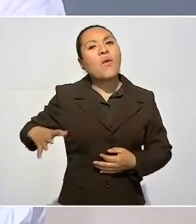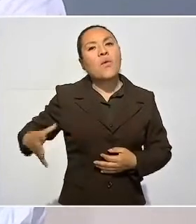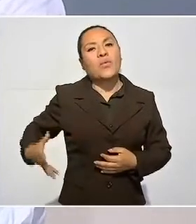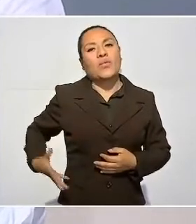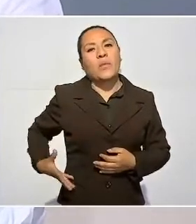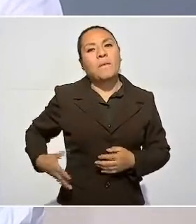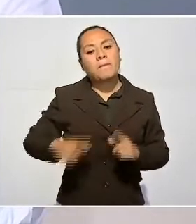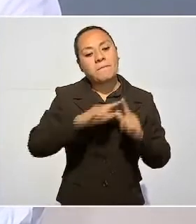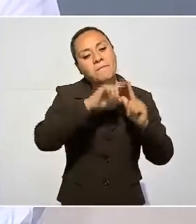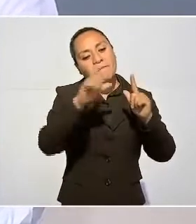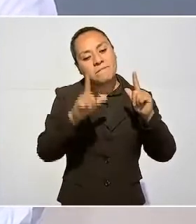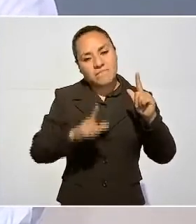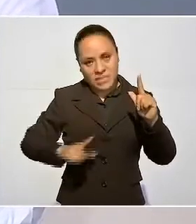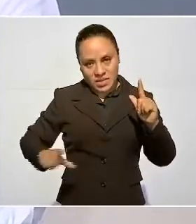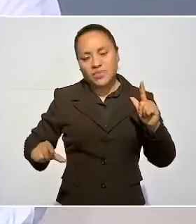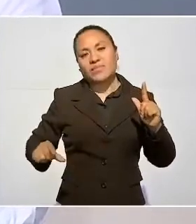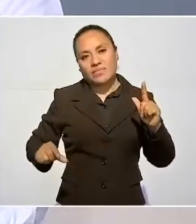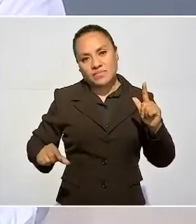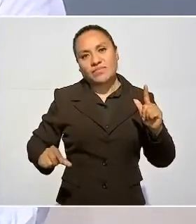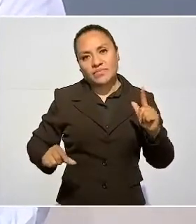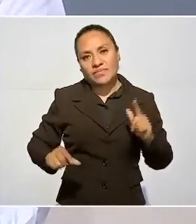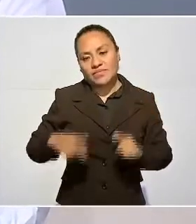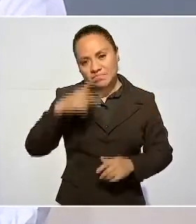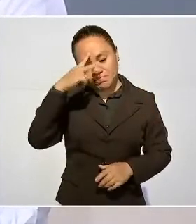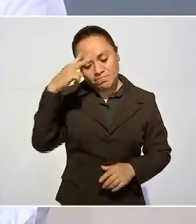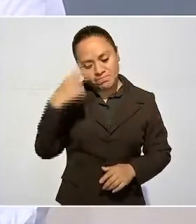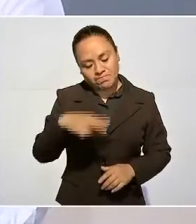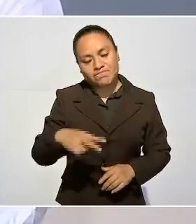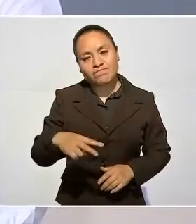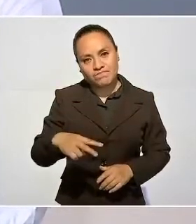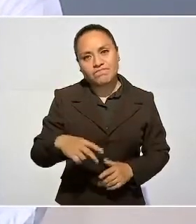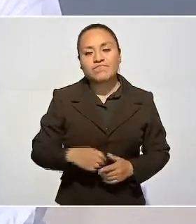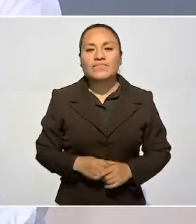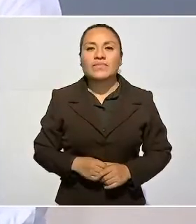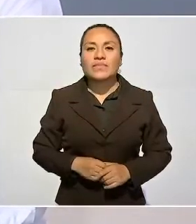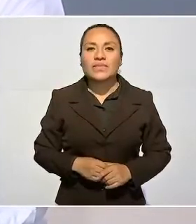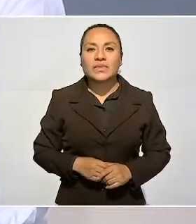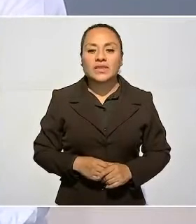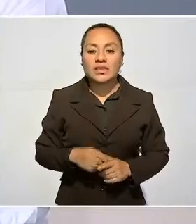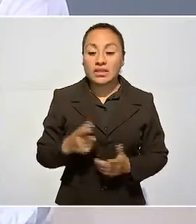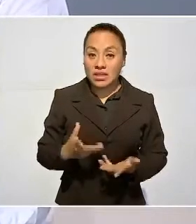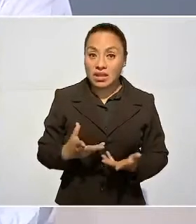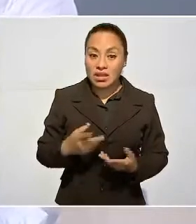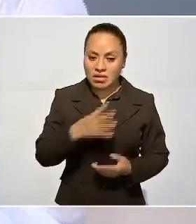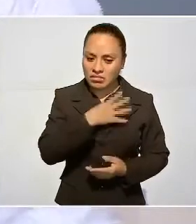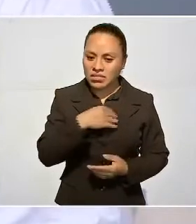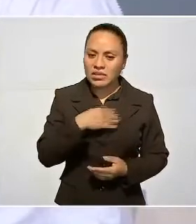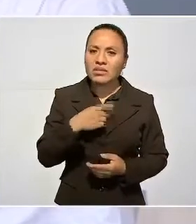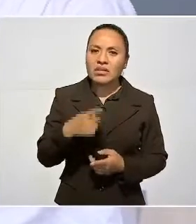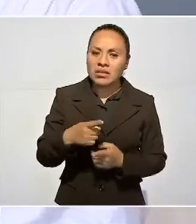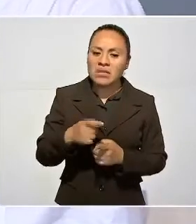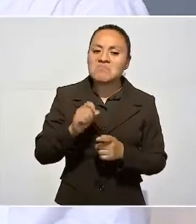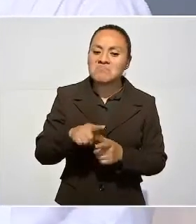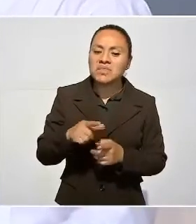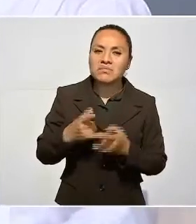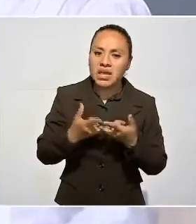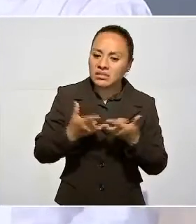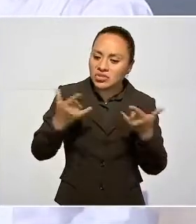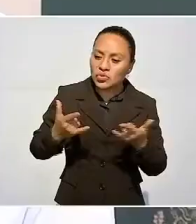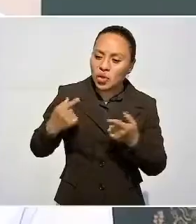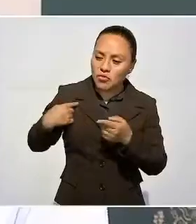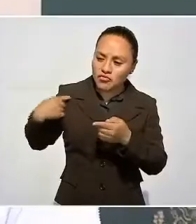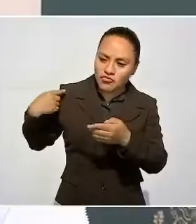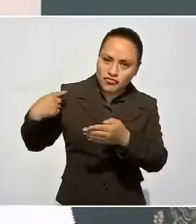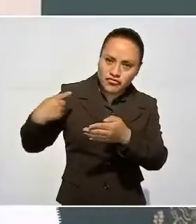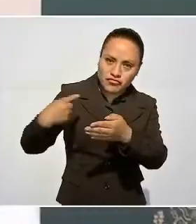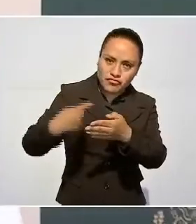orgullosamente mexicanas y mexicanos, hijos de un mismo pasado, pero